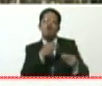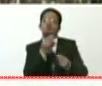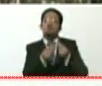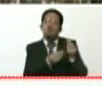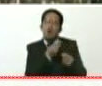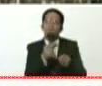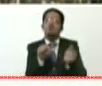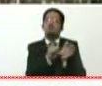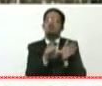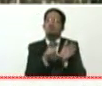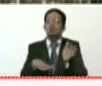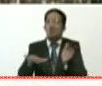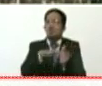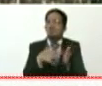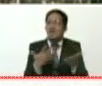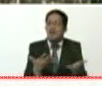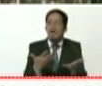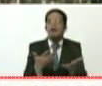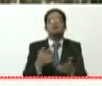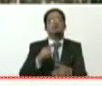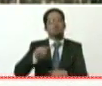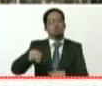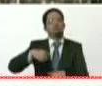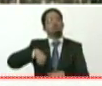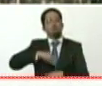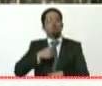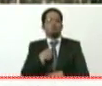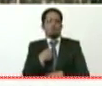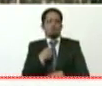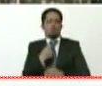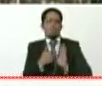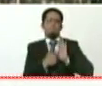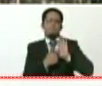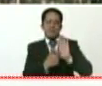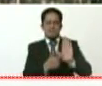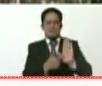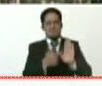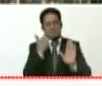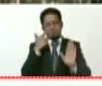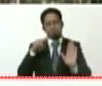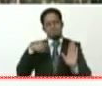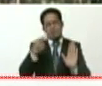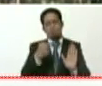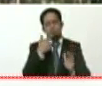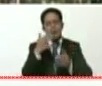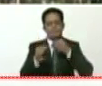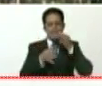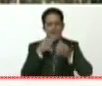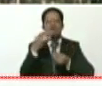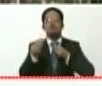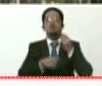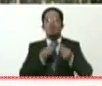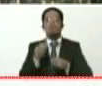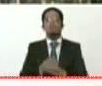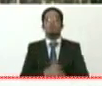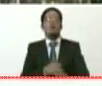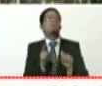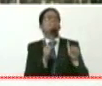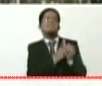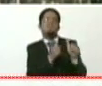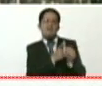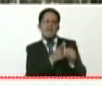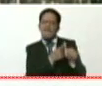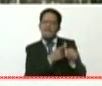bueno, se lo presentaré a los venezolanos seguramente en las próximas horas. La prioridad era